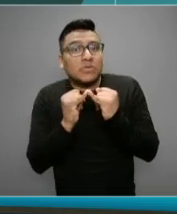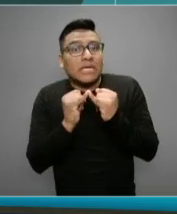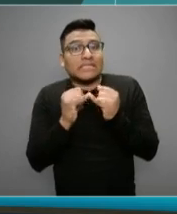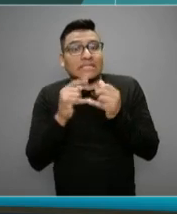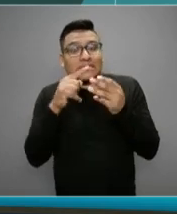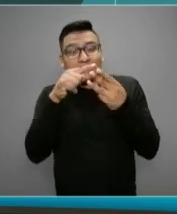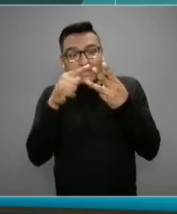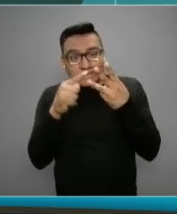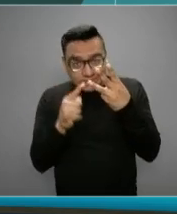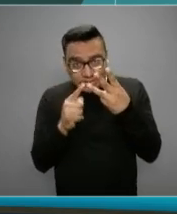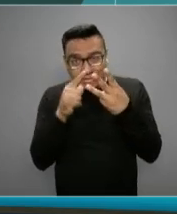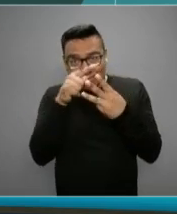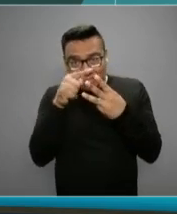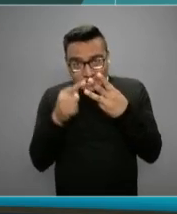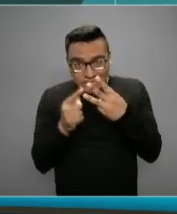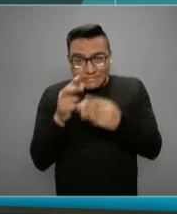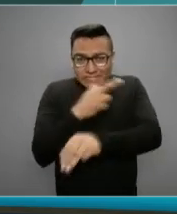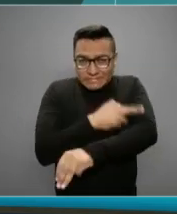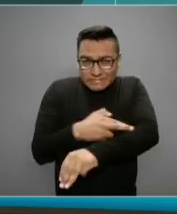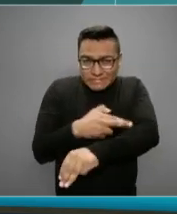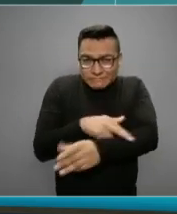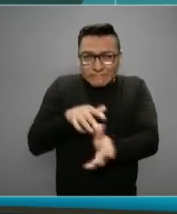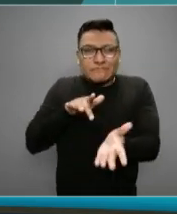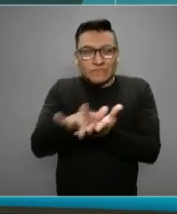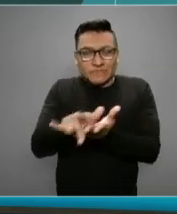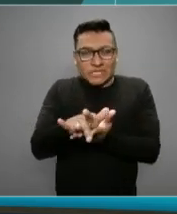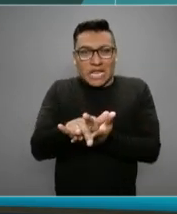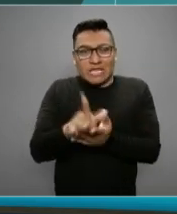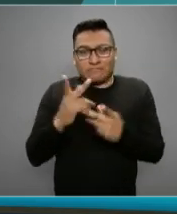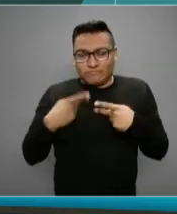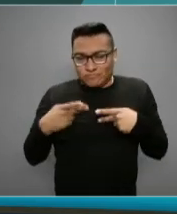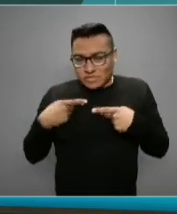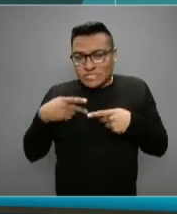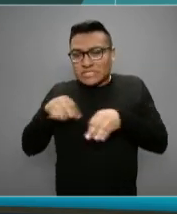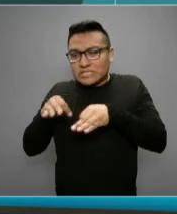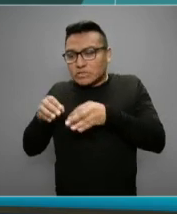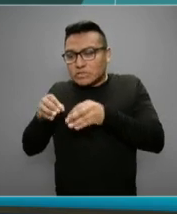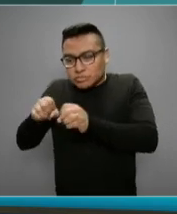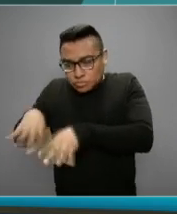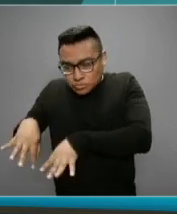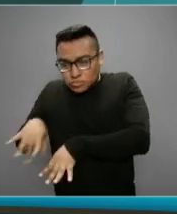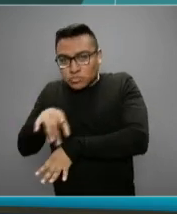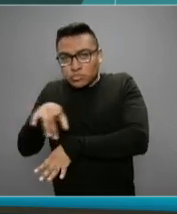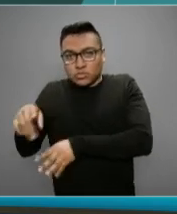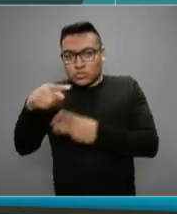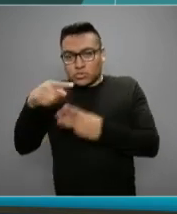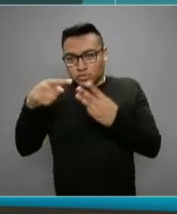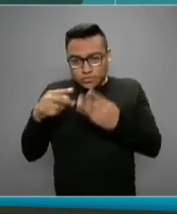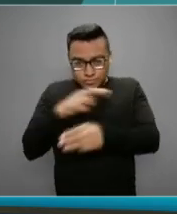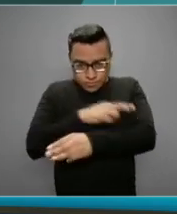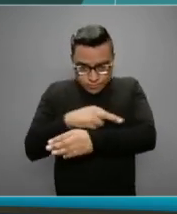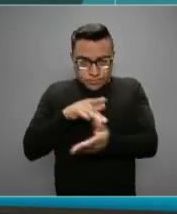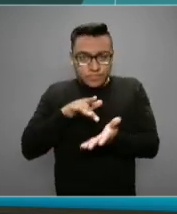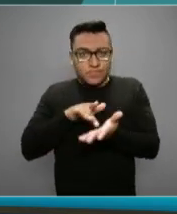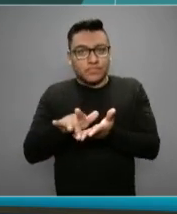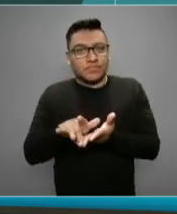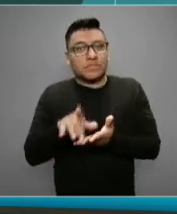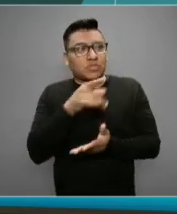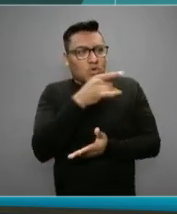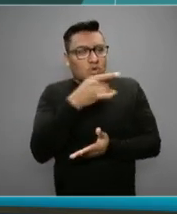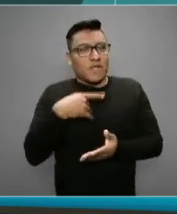de apoyo a los trabajadores que pierdan sus empleos en el marco de esta contingencia. Tengo en la línea al director